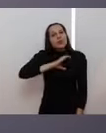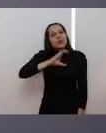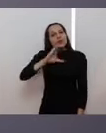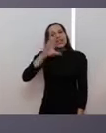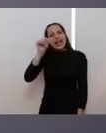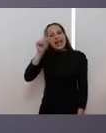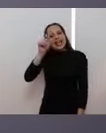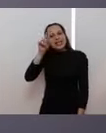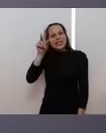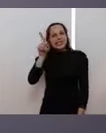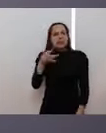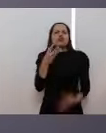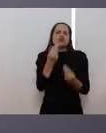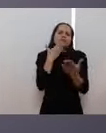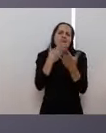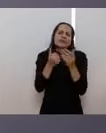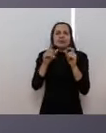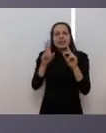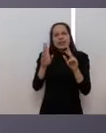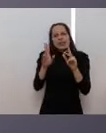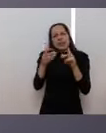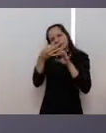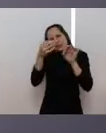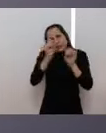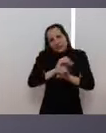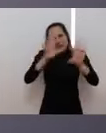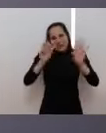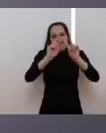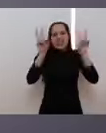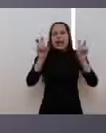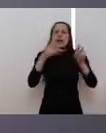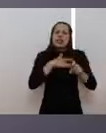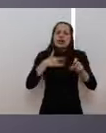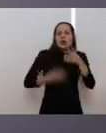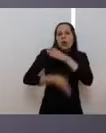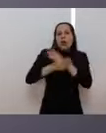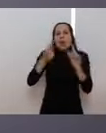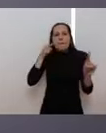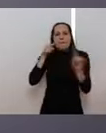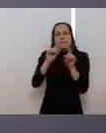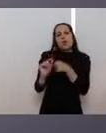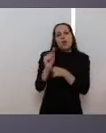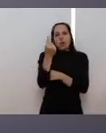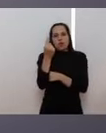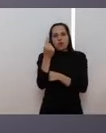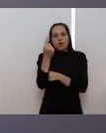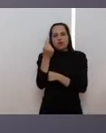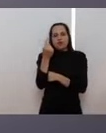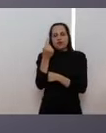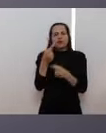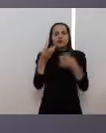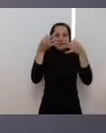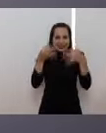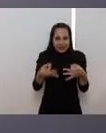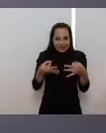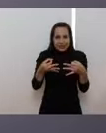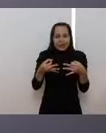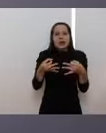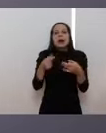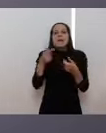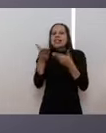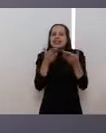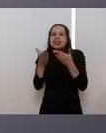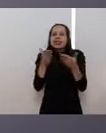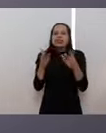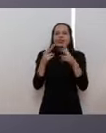es por aclararnos este tema en cuanto al tema de la salud continuó con el objetivo 1 es asegurar la prestación de servicios de